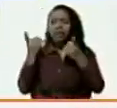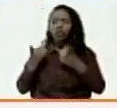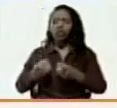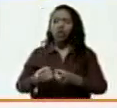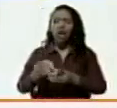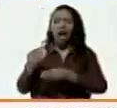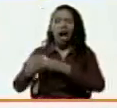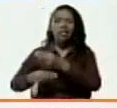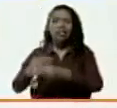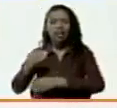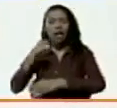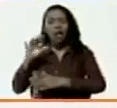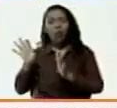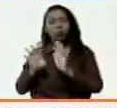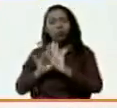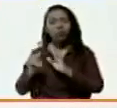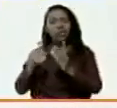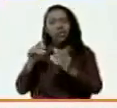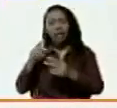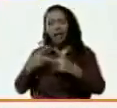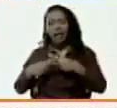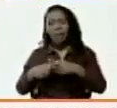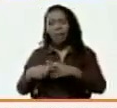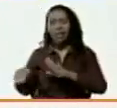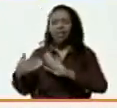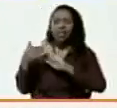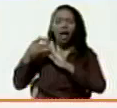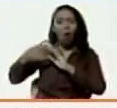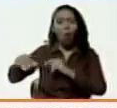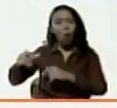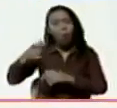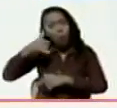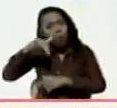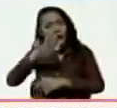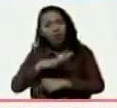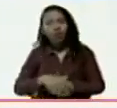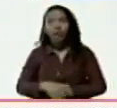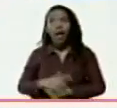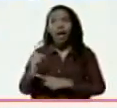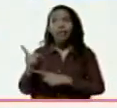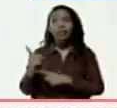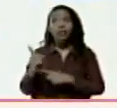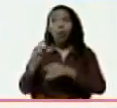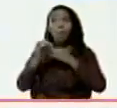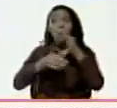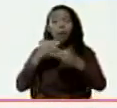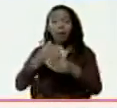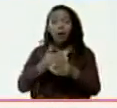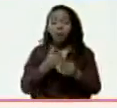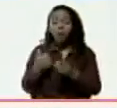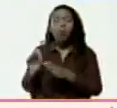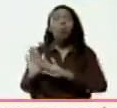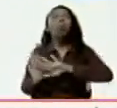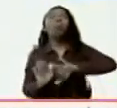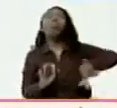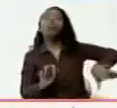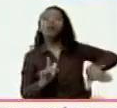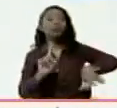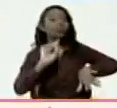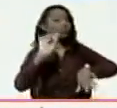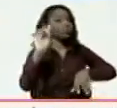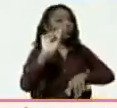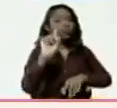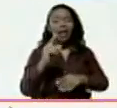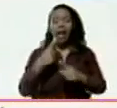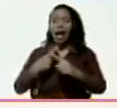constituyen en una herramienta directa de agresión contra el pueblo está una declaración que no podemos dejar del lado del ex embajador